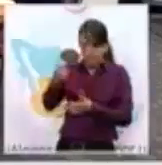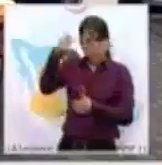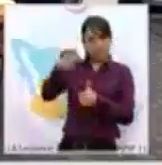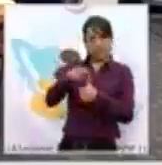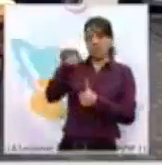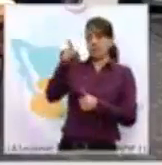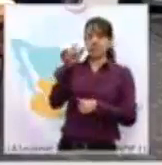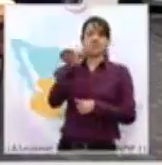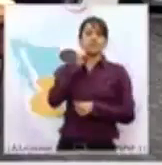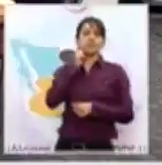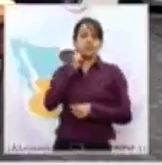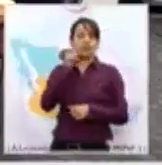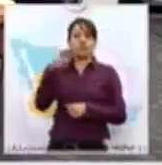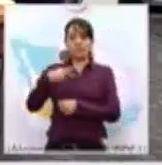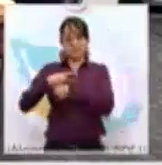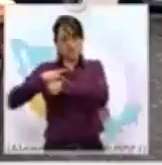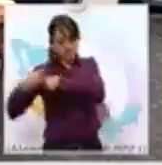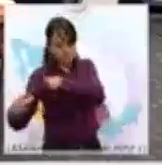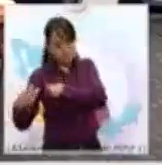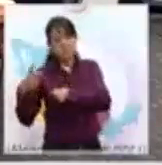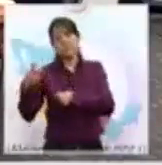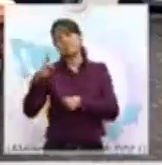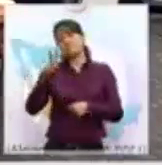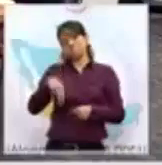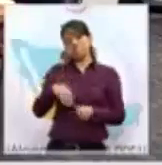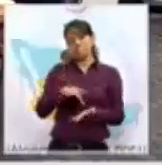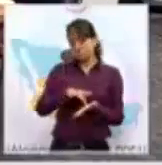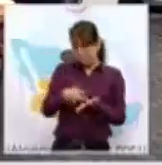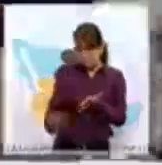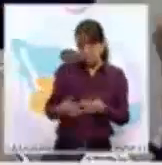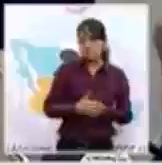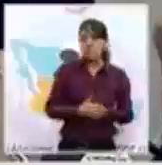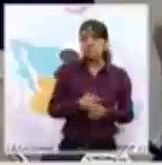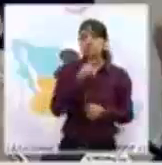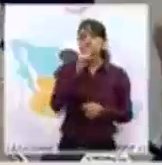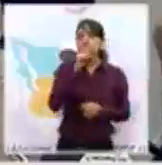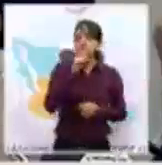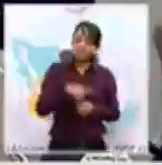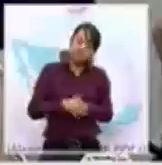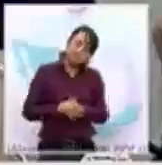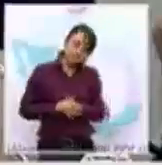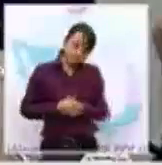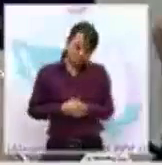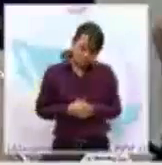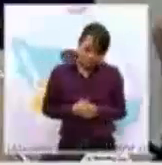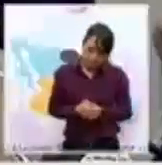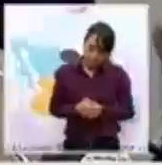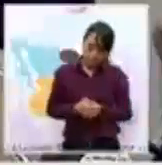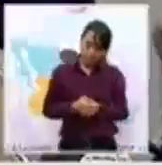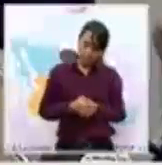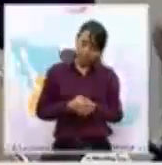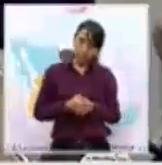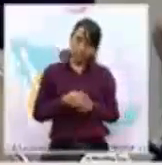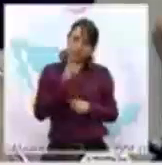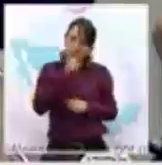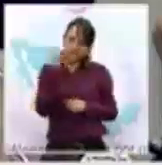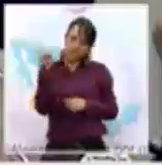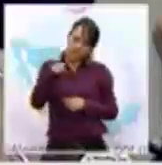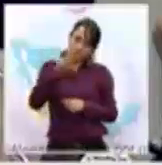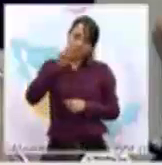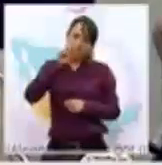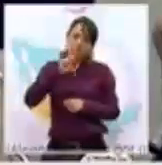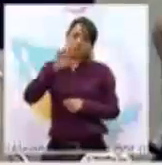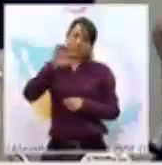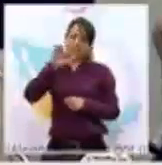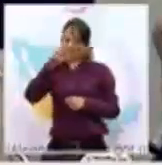Blanca, por esta invitación. Gracias por compartir con el senador Hicks, con Blanca Heredia, del CIDE,